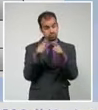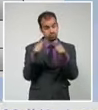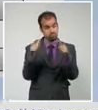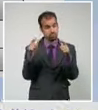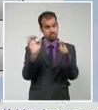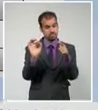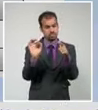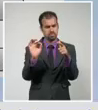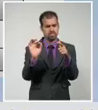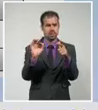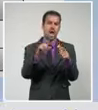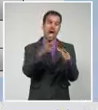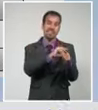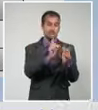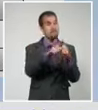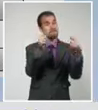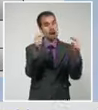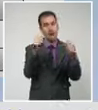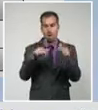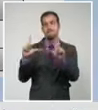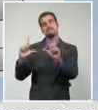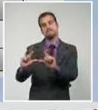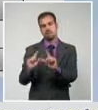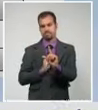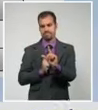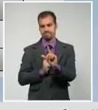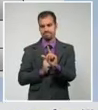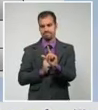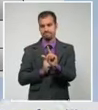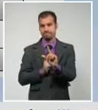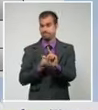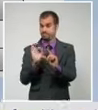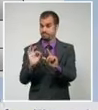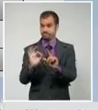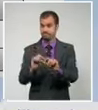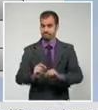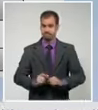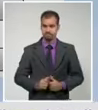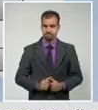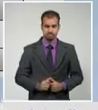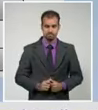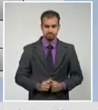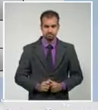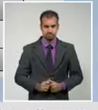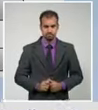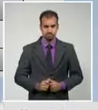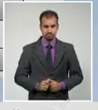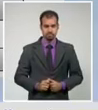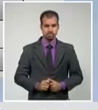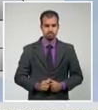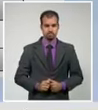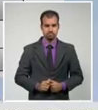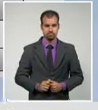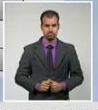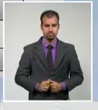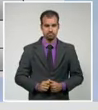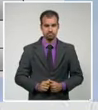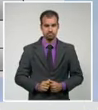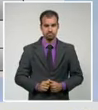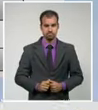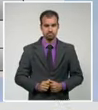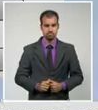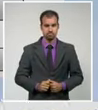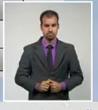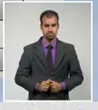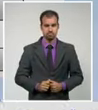inferior en 78 casos a lo que habíamos tenido el día anterior. Y una positividad